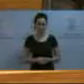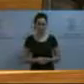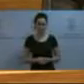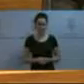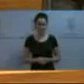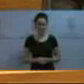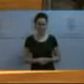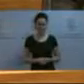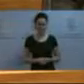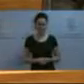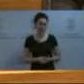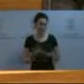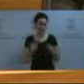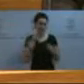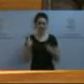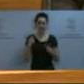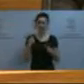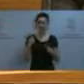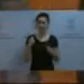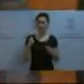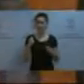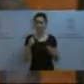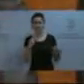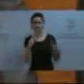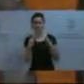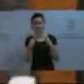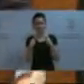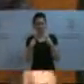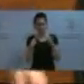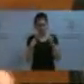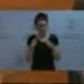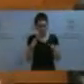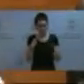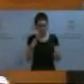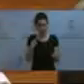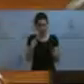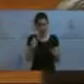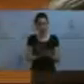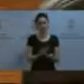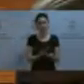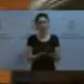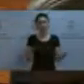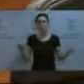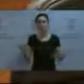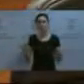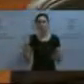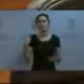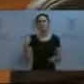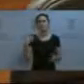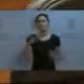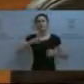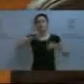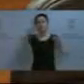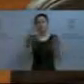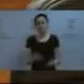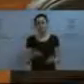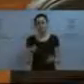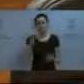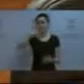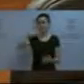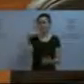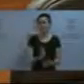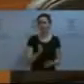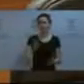Muchas gracias, señor presidente. Señor diputado, en la justificación de la urgencia de la pregunta, afirma que le preocupa la llegada de las